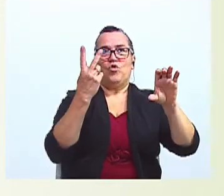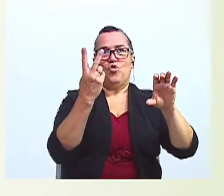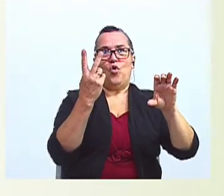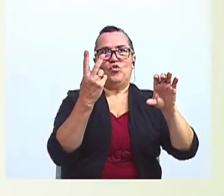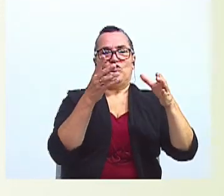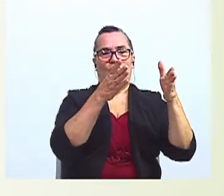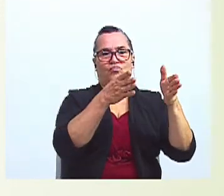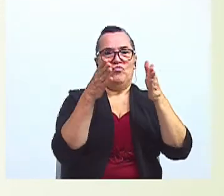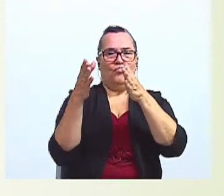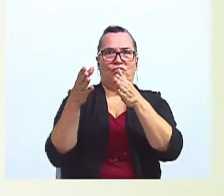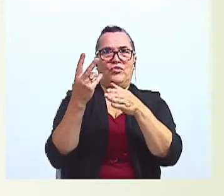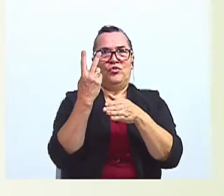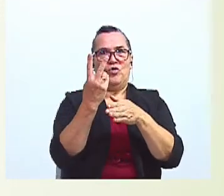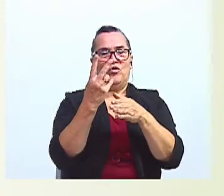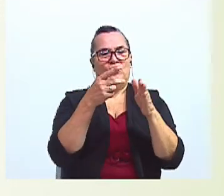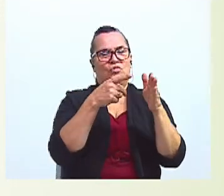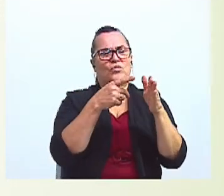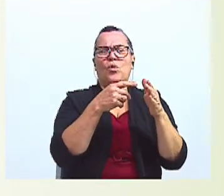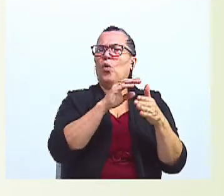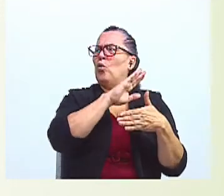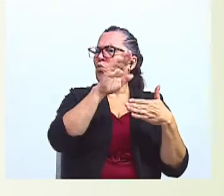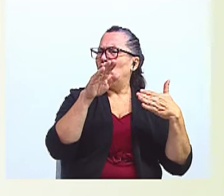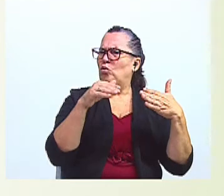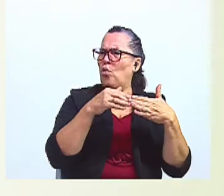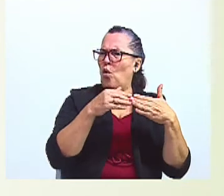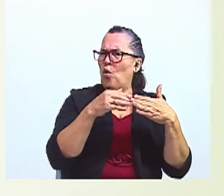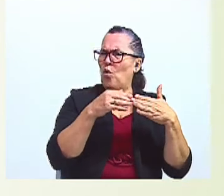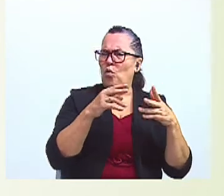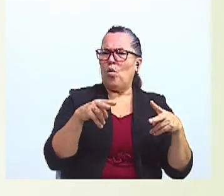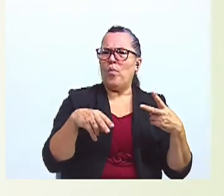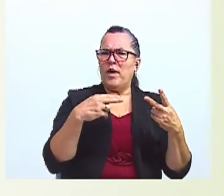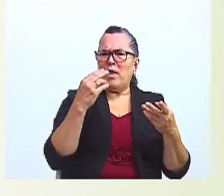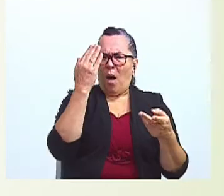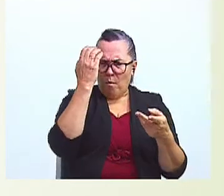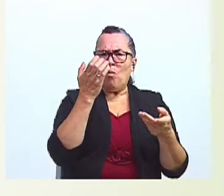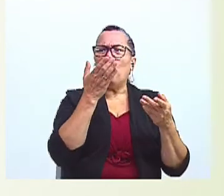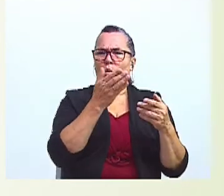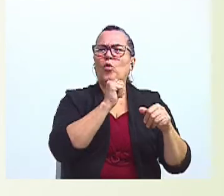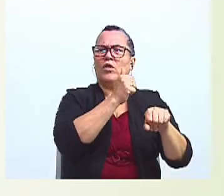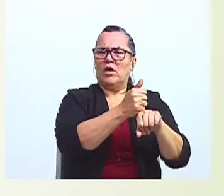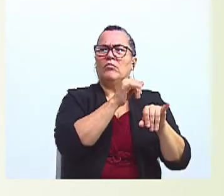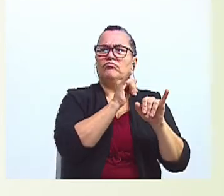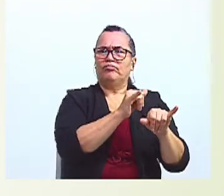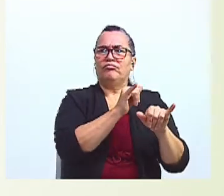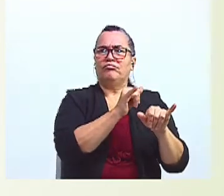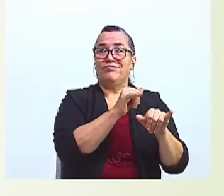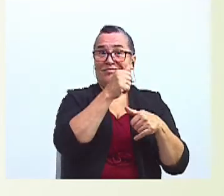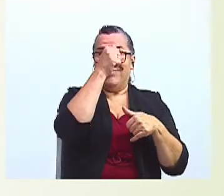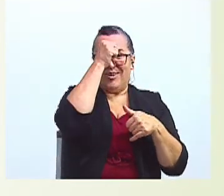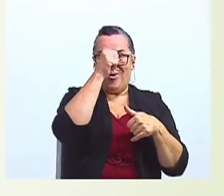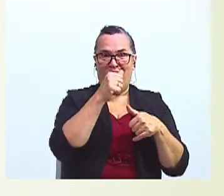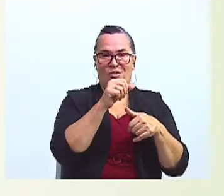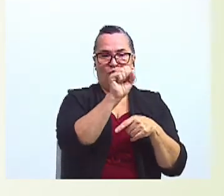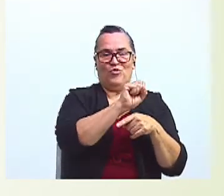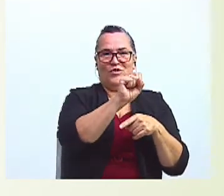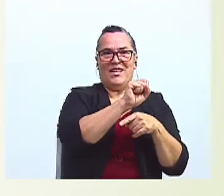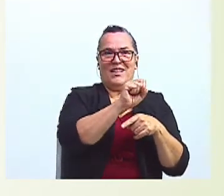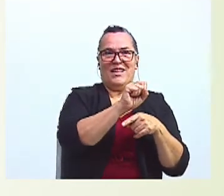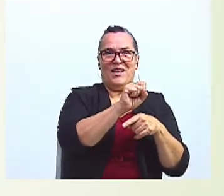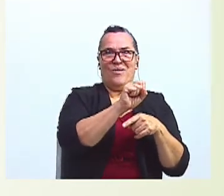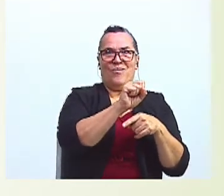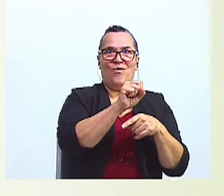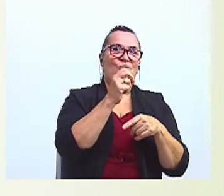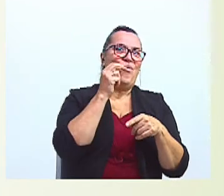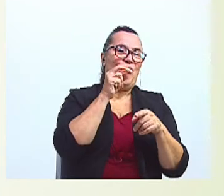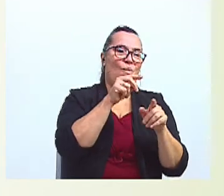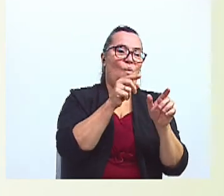a empezar a leer. Todo en la vida tiene un porqué. ¿Recuerdan? Sustantivo, tiene un